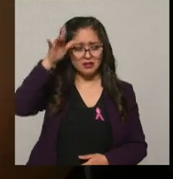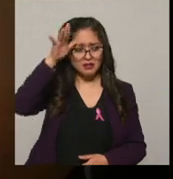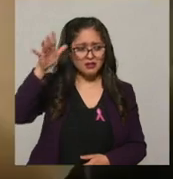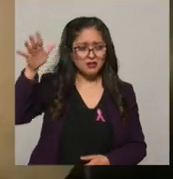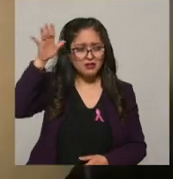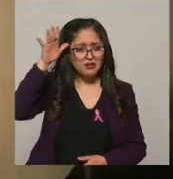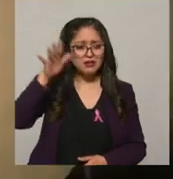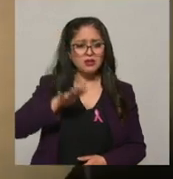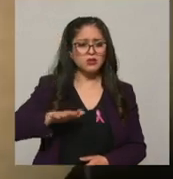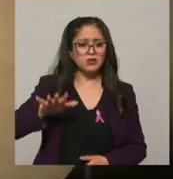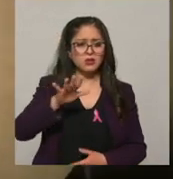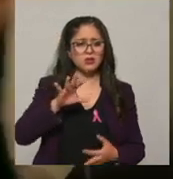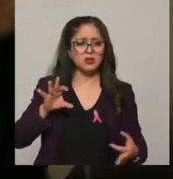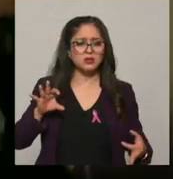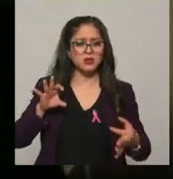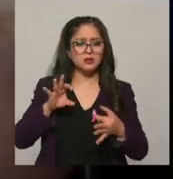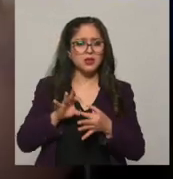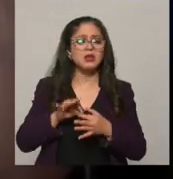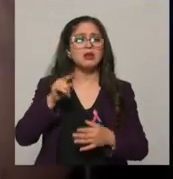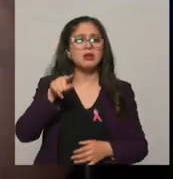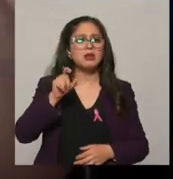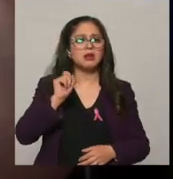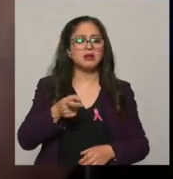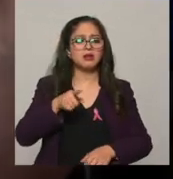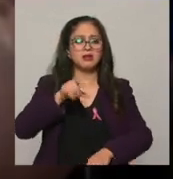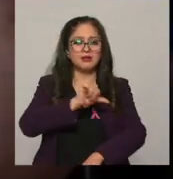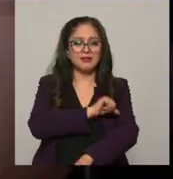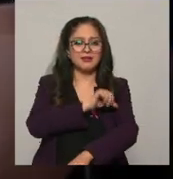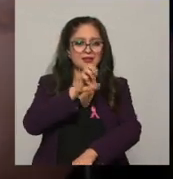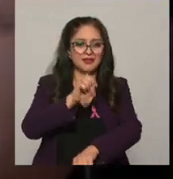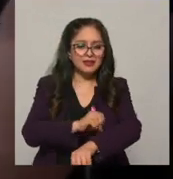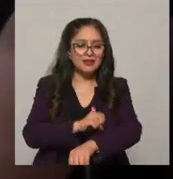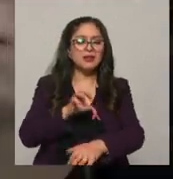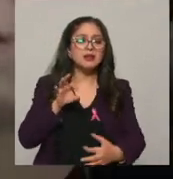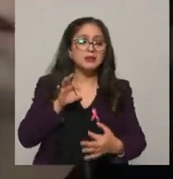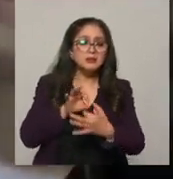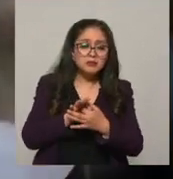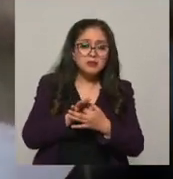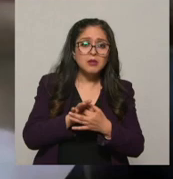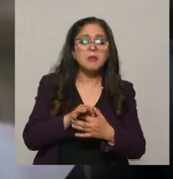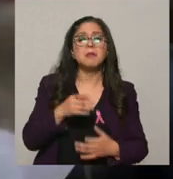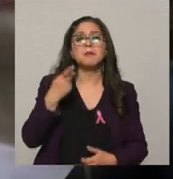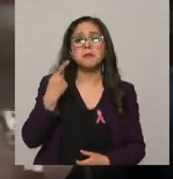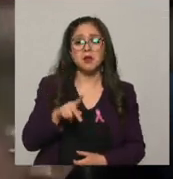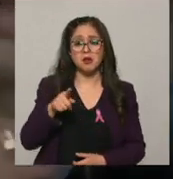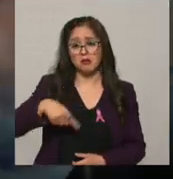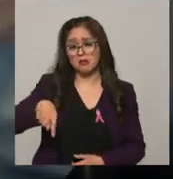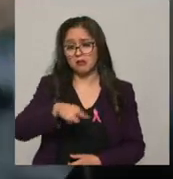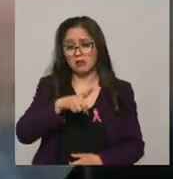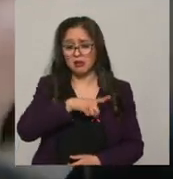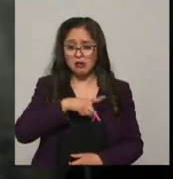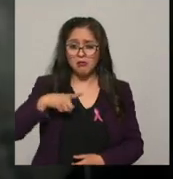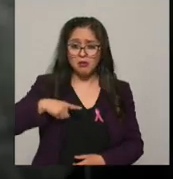que fue en la Álvaro Obregón, pero aquí tenemos que ver una cosa: